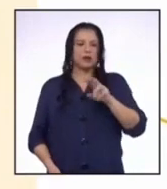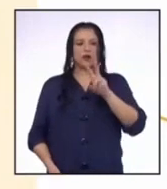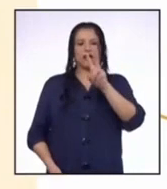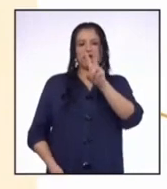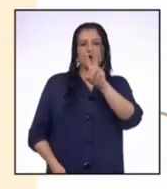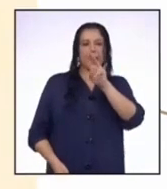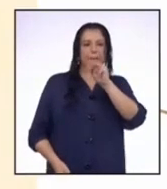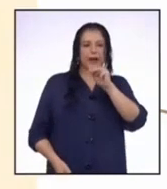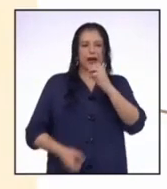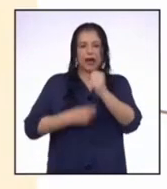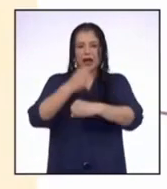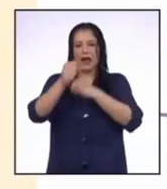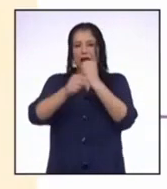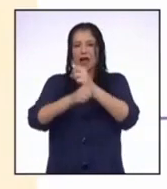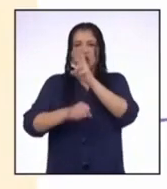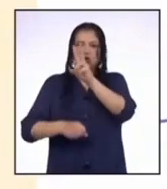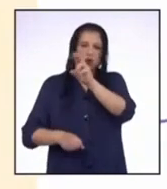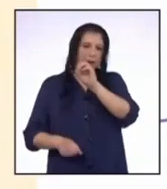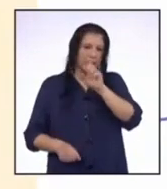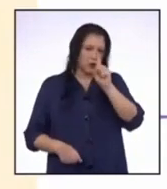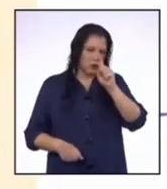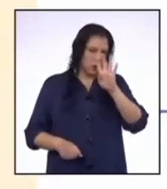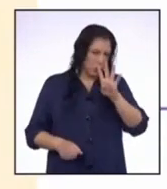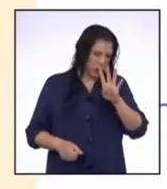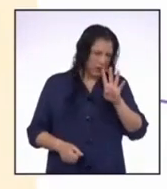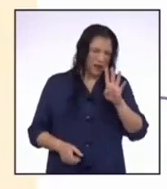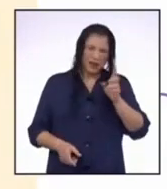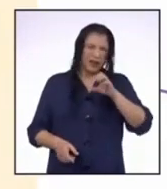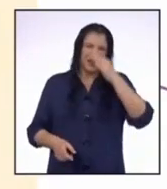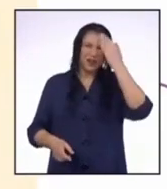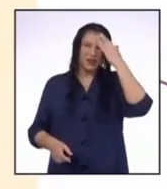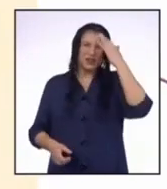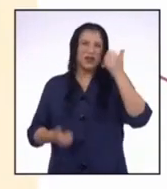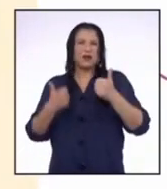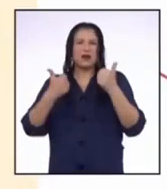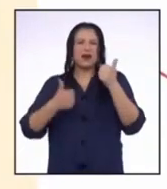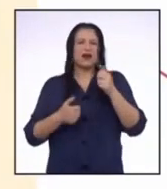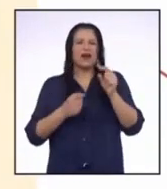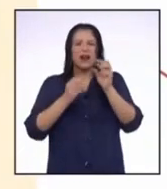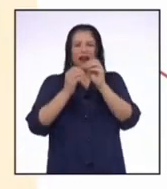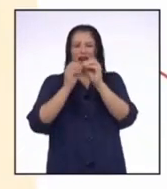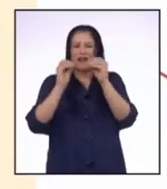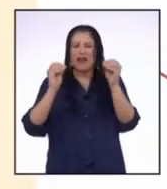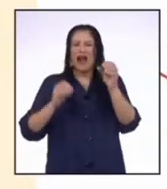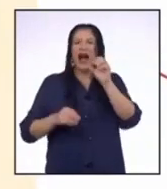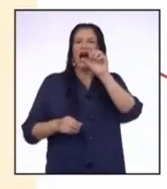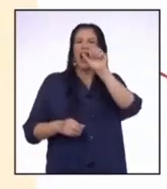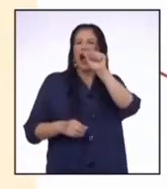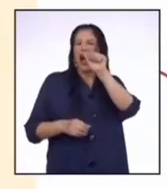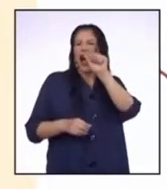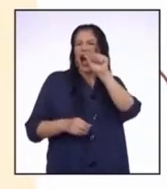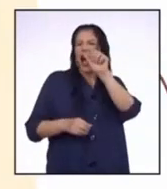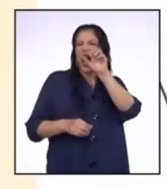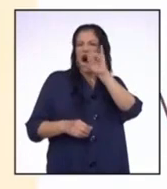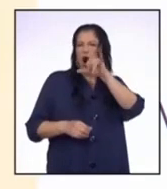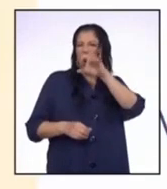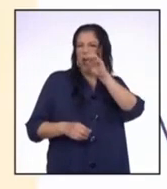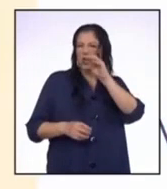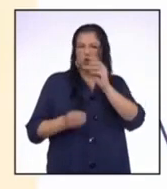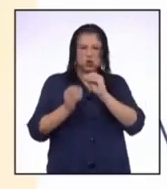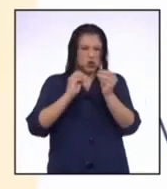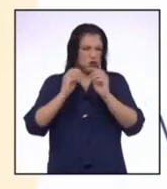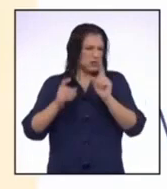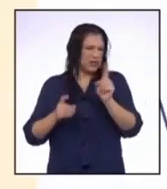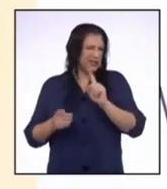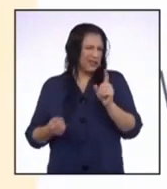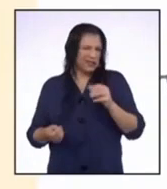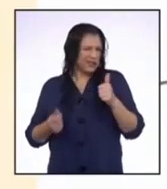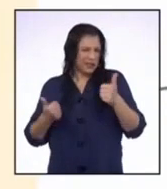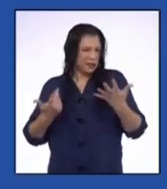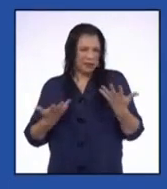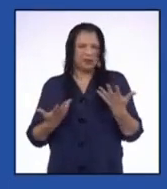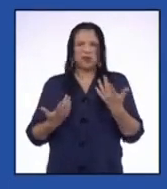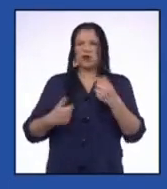Fanmey, 2014. No entiendo a qué se refieren con ajuste inapropiado al contexto.